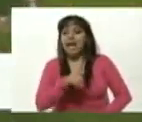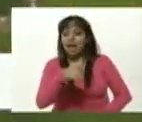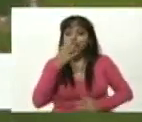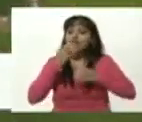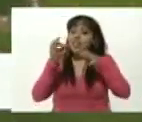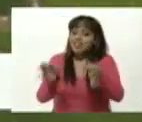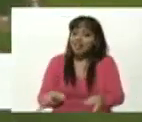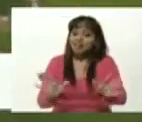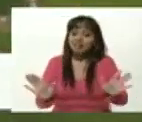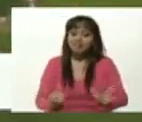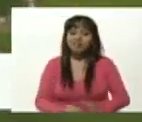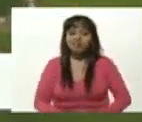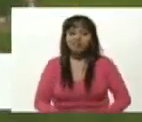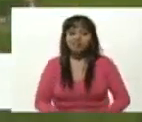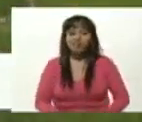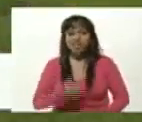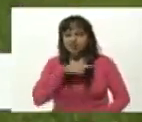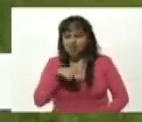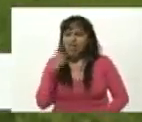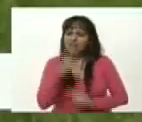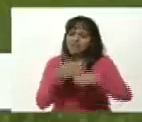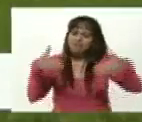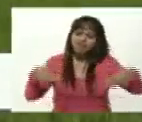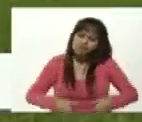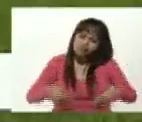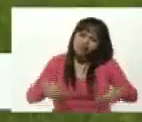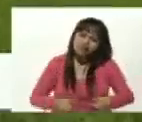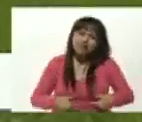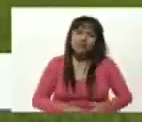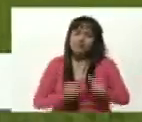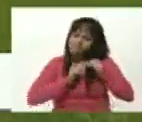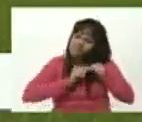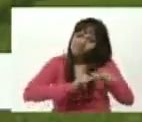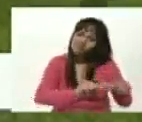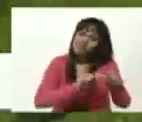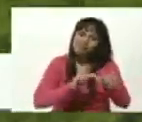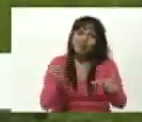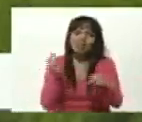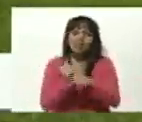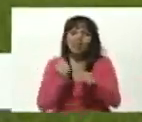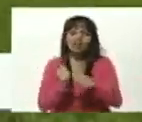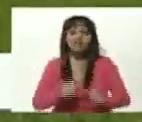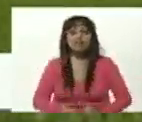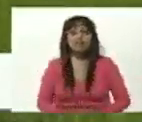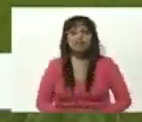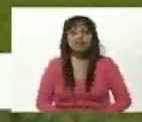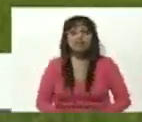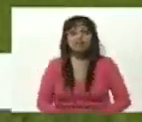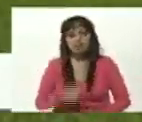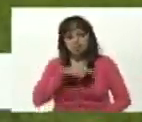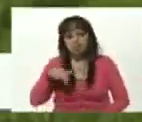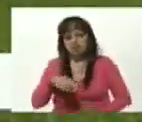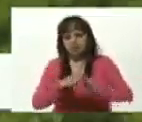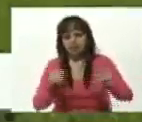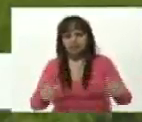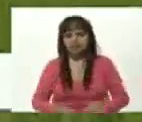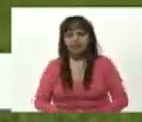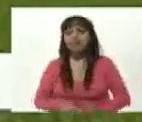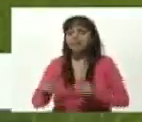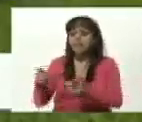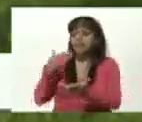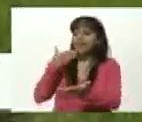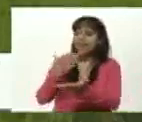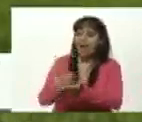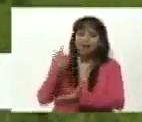realidad. Sigamos luchando, sigamos echando de pichón y sigamos trabajando por nuestra tierra. Gracias, Dori.